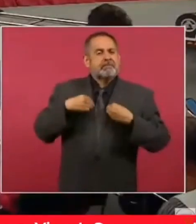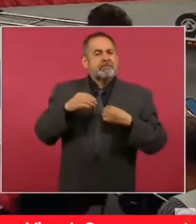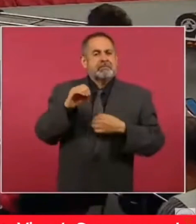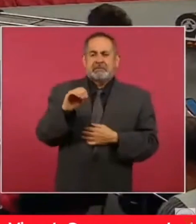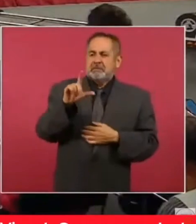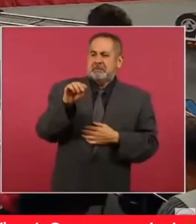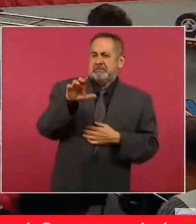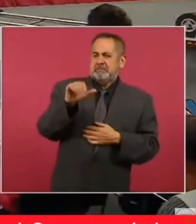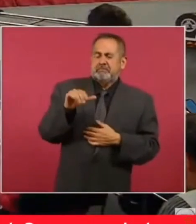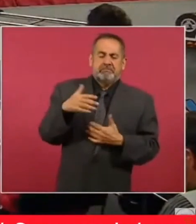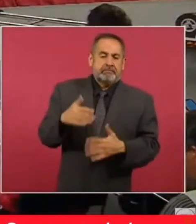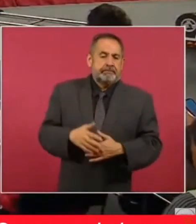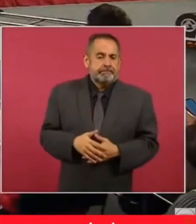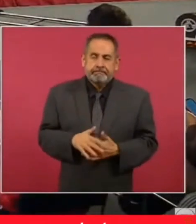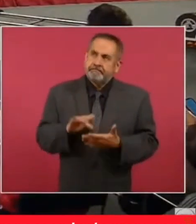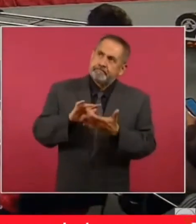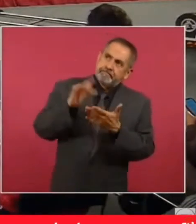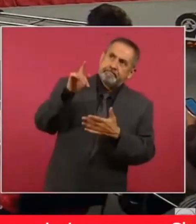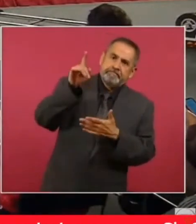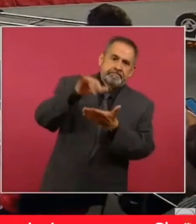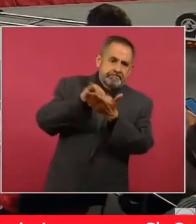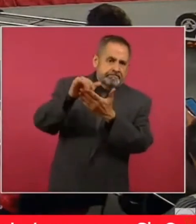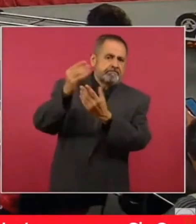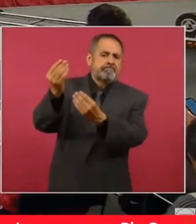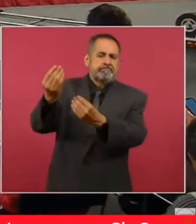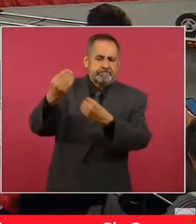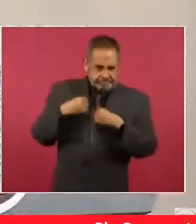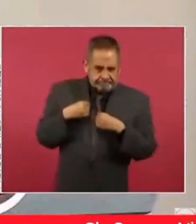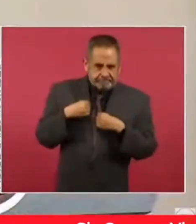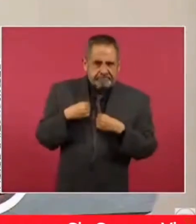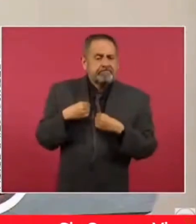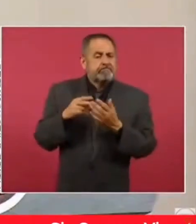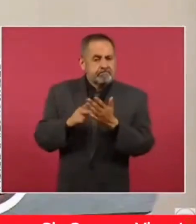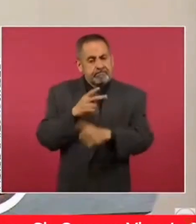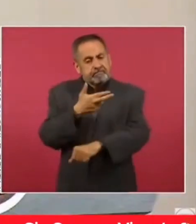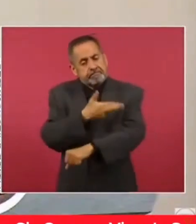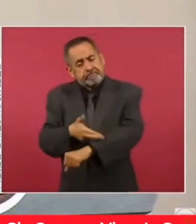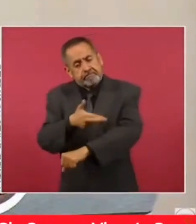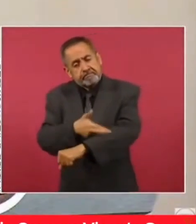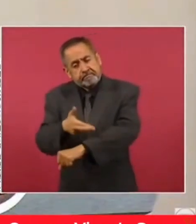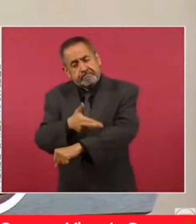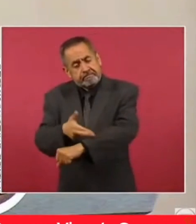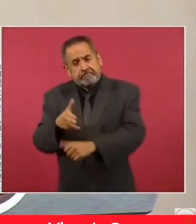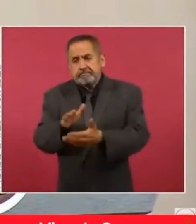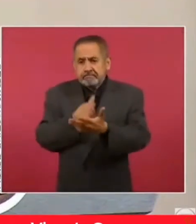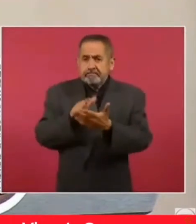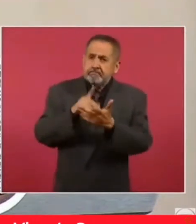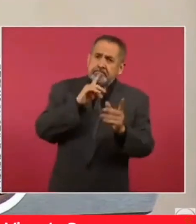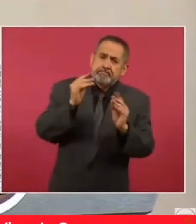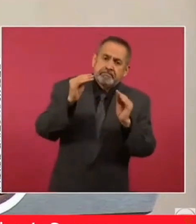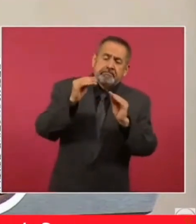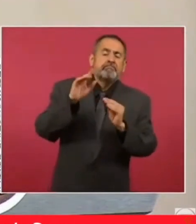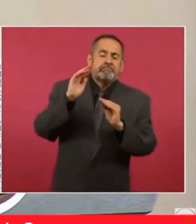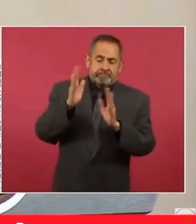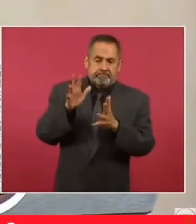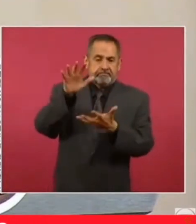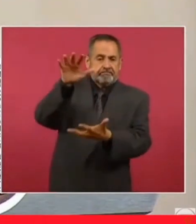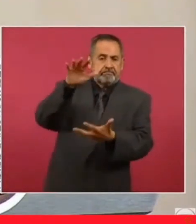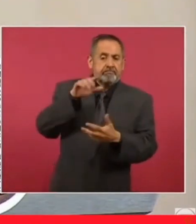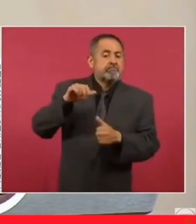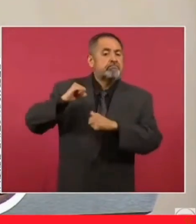Es de agradecerse toda la gestión que llevó a cabo